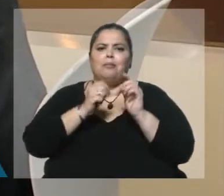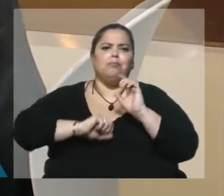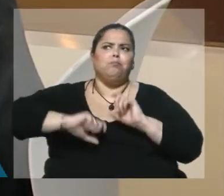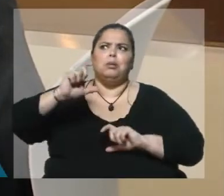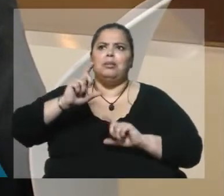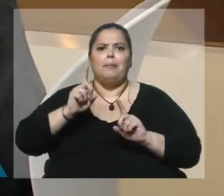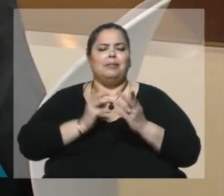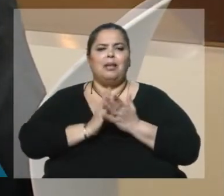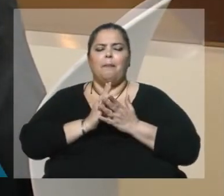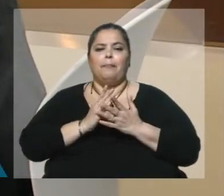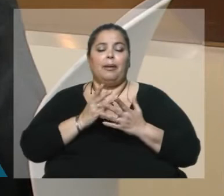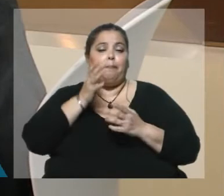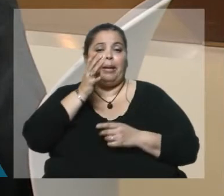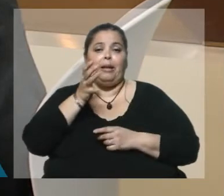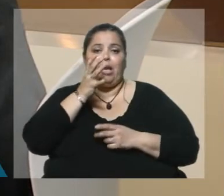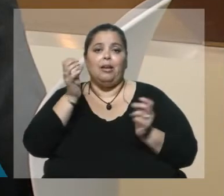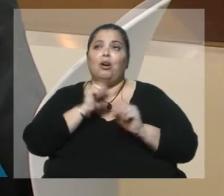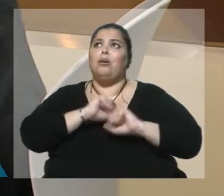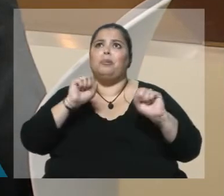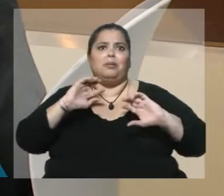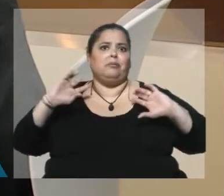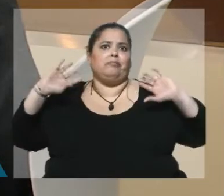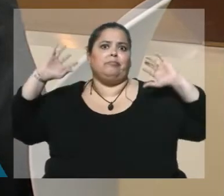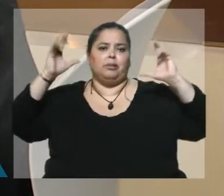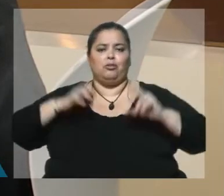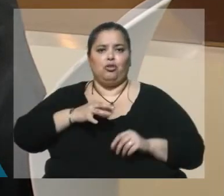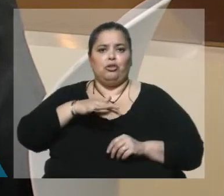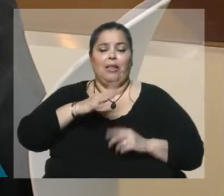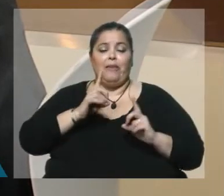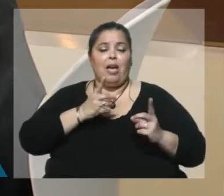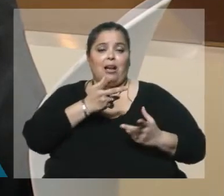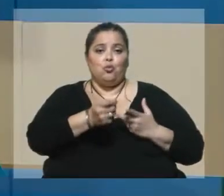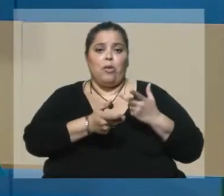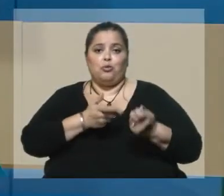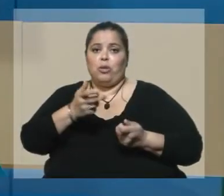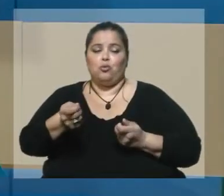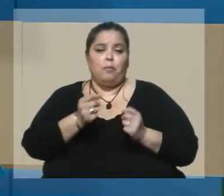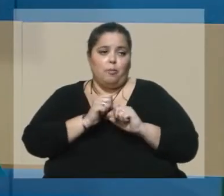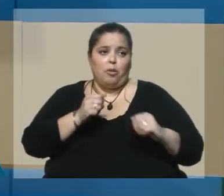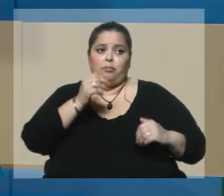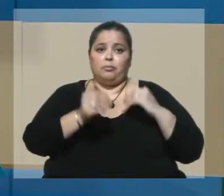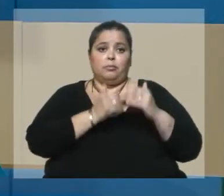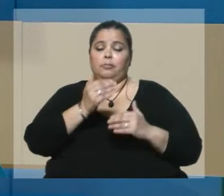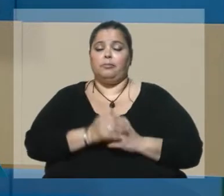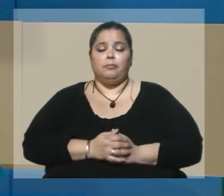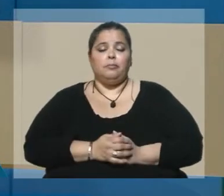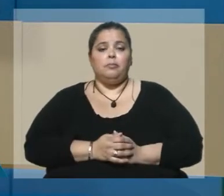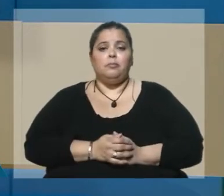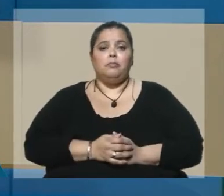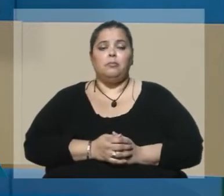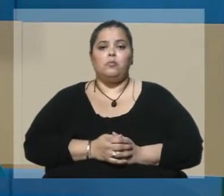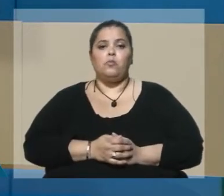gastado un estallido social Si se quiere no porque ahí hay personas que hay que ir ayudando justamente el